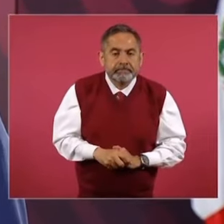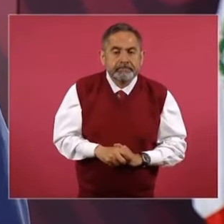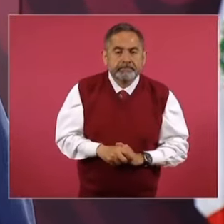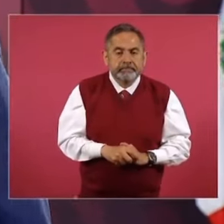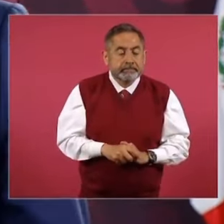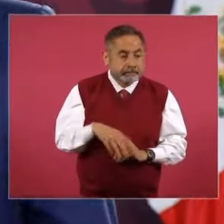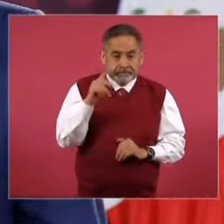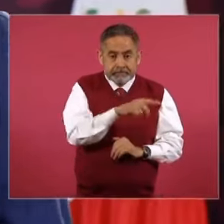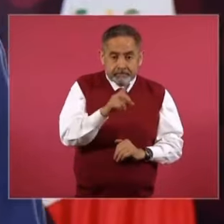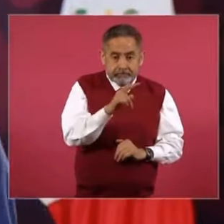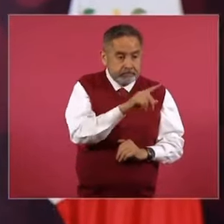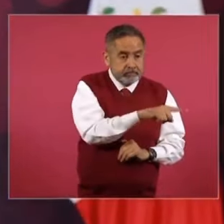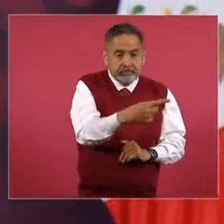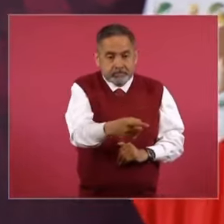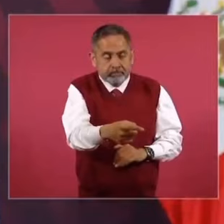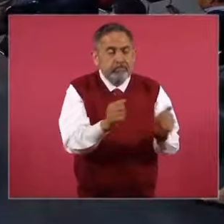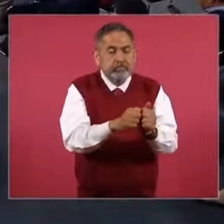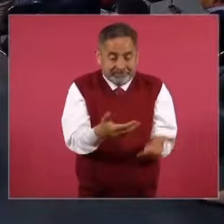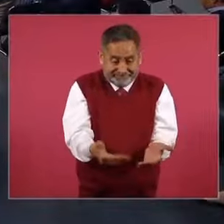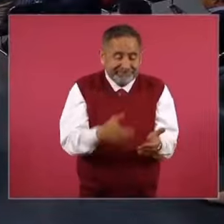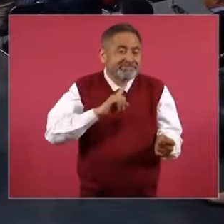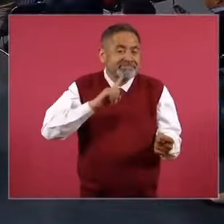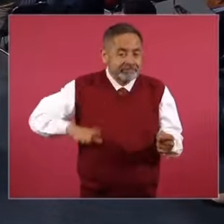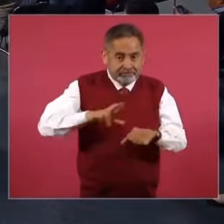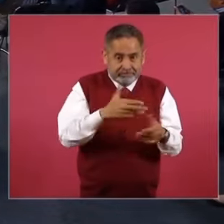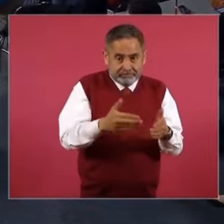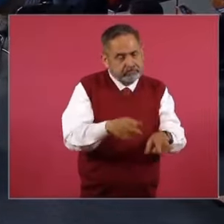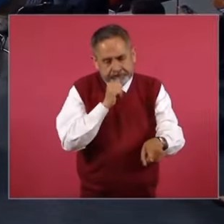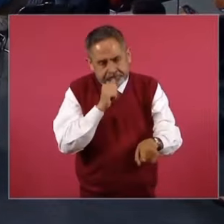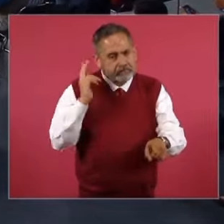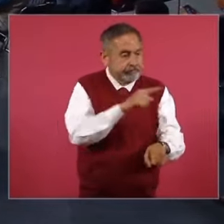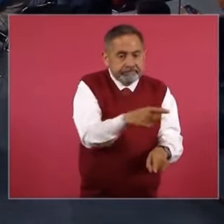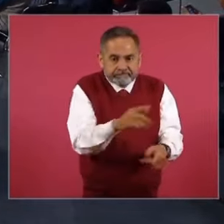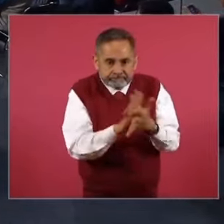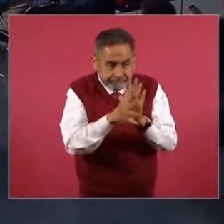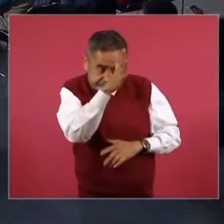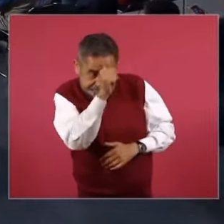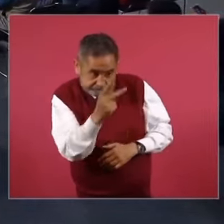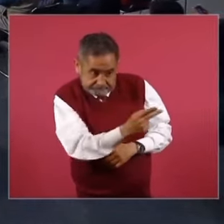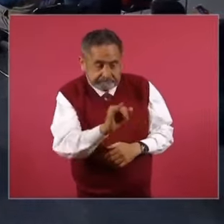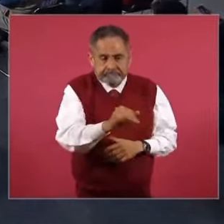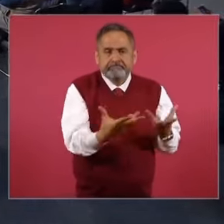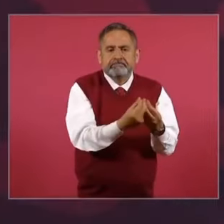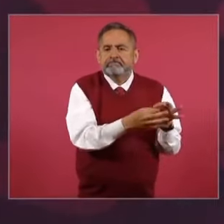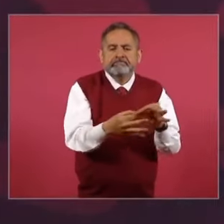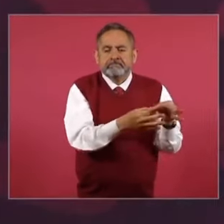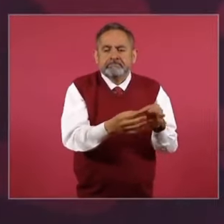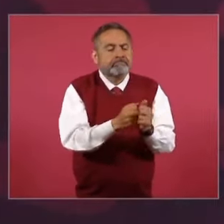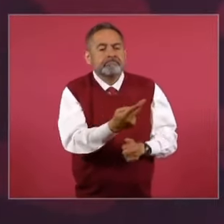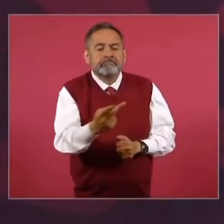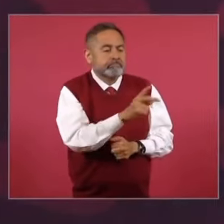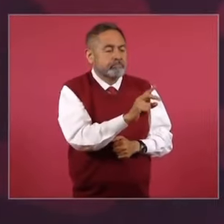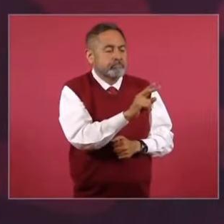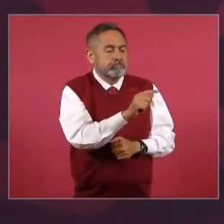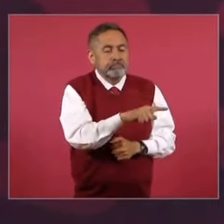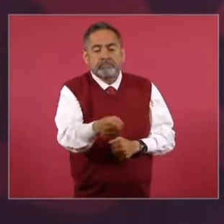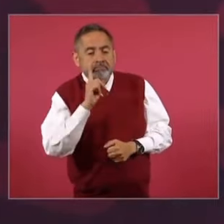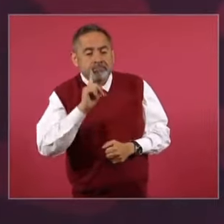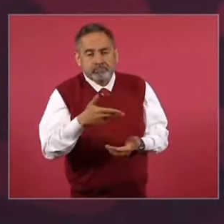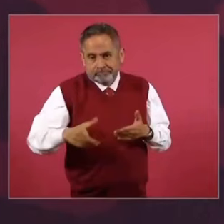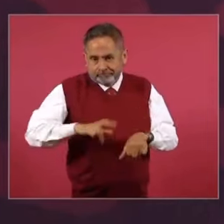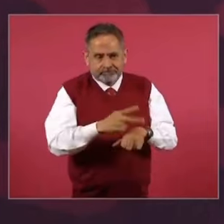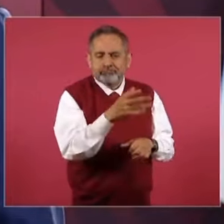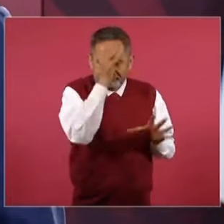hacen un acuerdo con la actual gobernadora, un acuerdo político. Entonces, trabajan de común